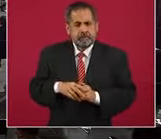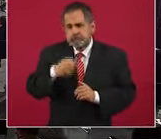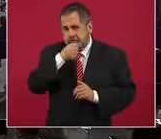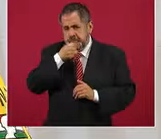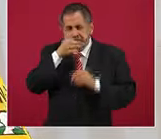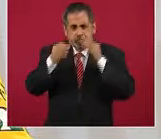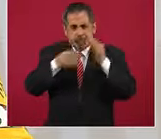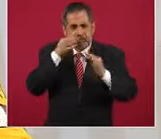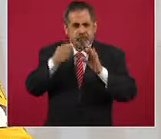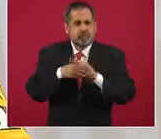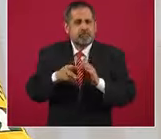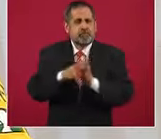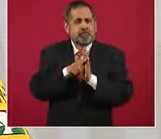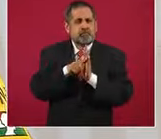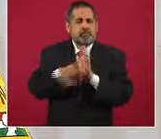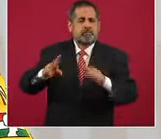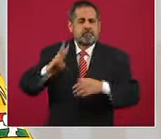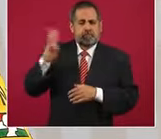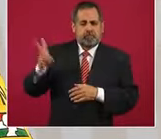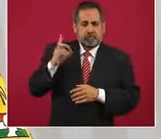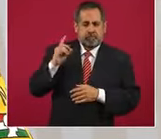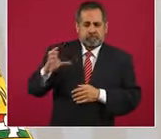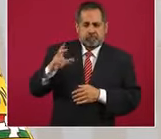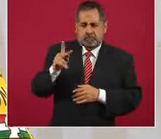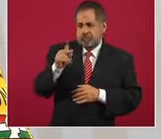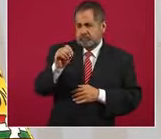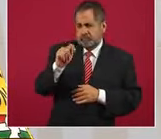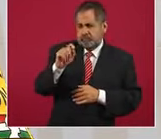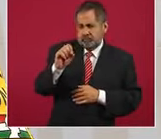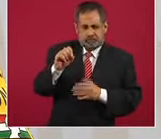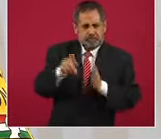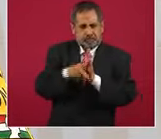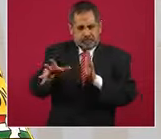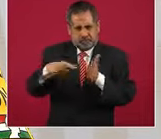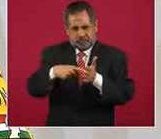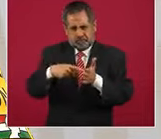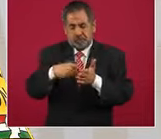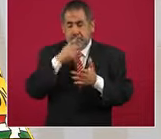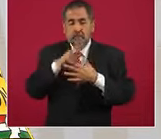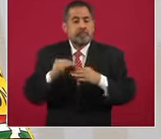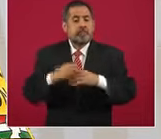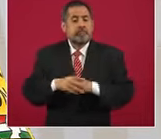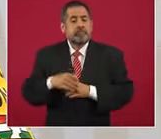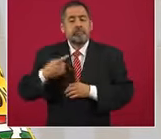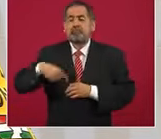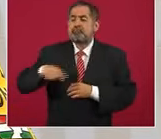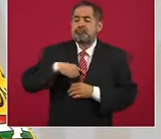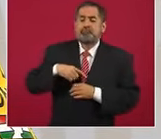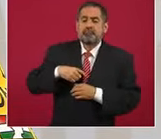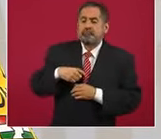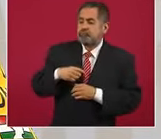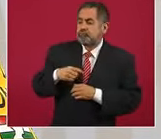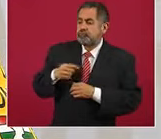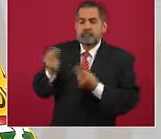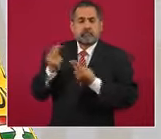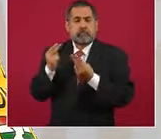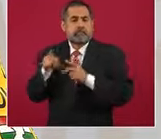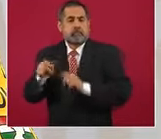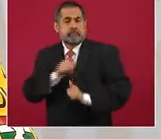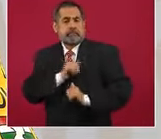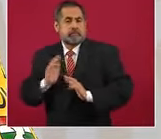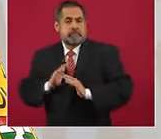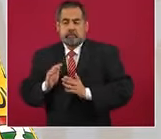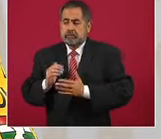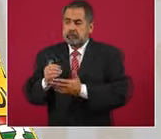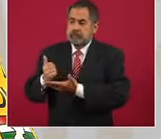reportaje del Washington Post diciendo de que nos estamos apoyando mucho en las Fuerzas Armadas